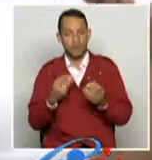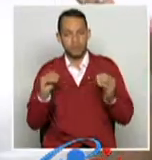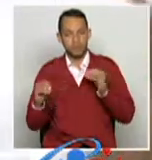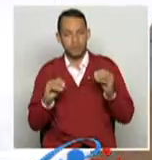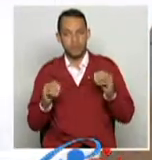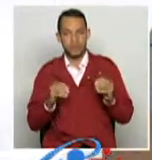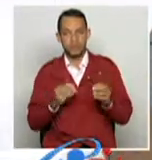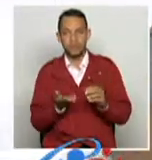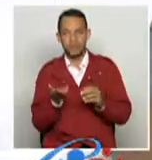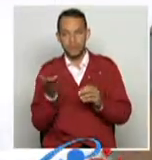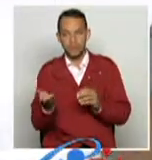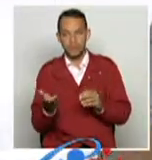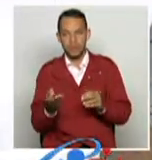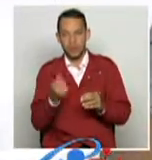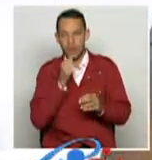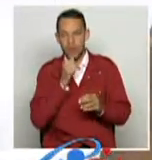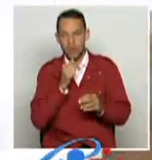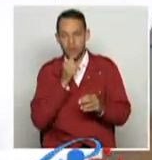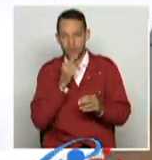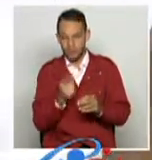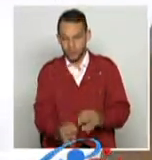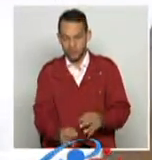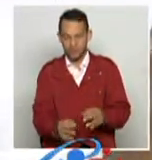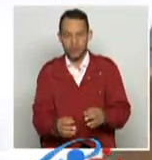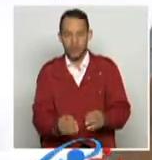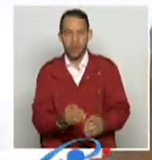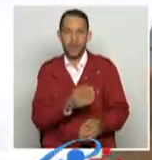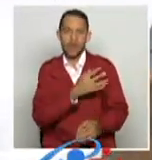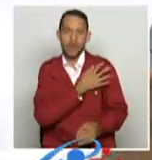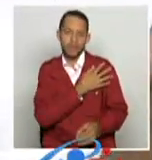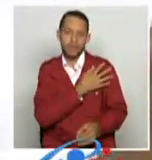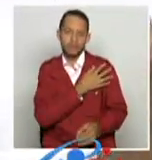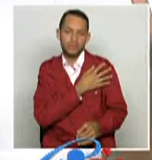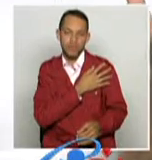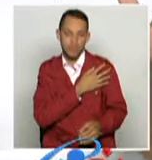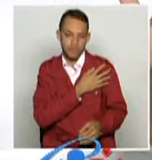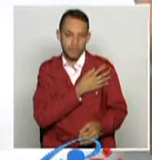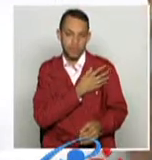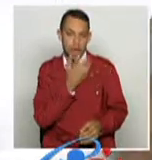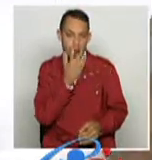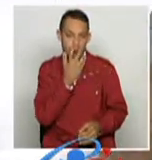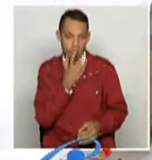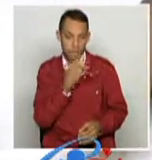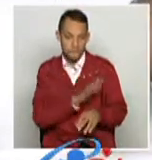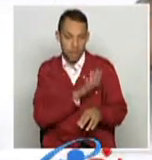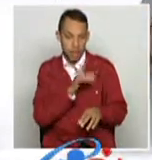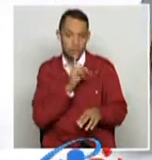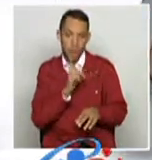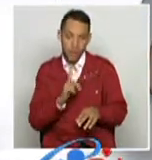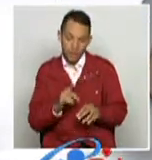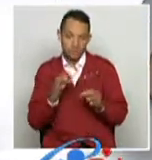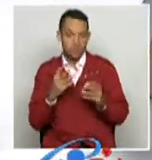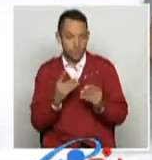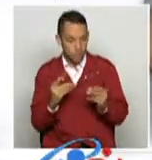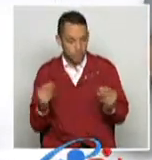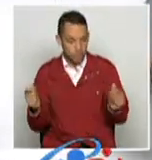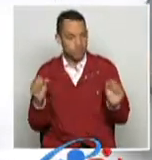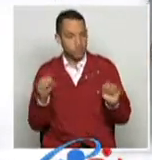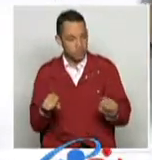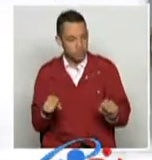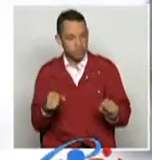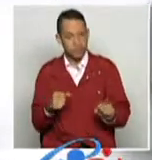en el microondas 2-3 minutos, que tratar de no quemarse, sacar vapor húmedo y